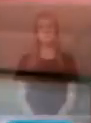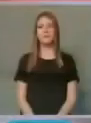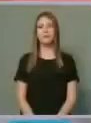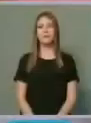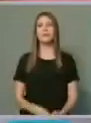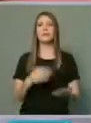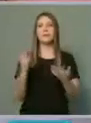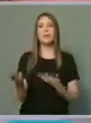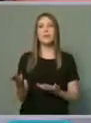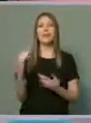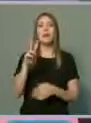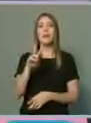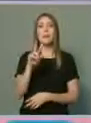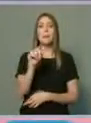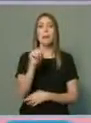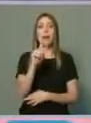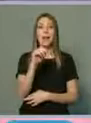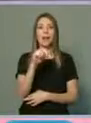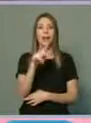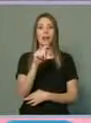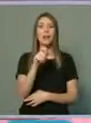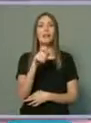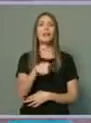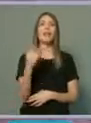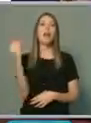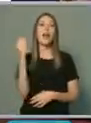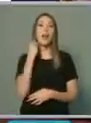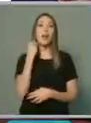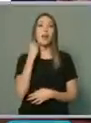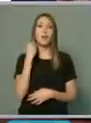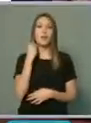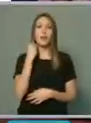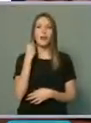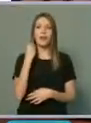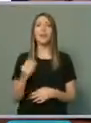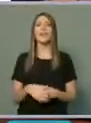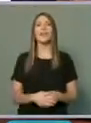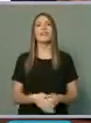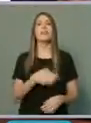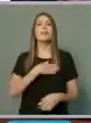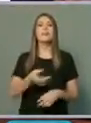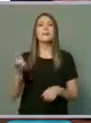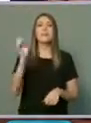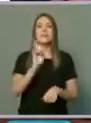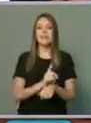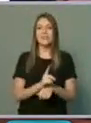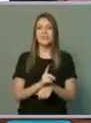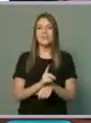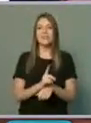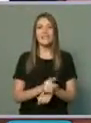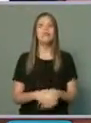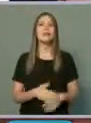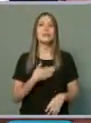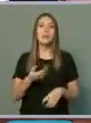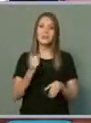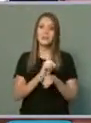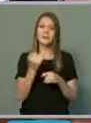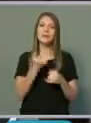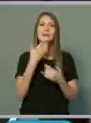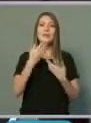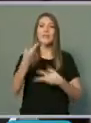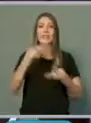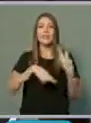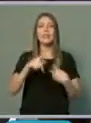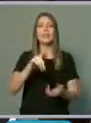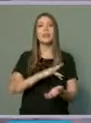Valente Arizabalo ya está aquí con nosotros, nuestro abogado de sala. Sí, buenos días, vecino. Muy buenos días. Muy buenos días, bienvenido, gracias